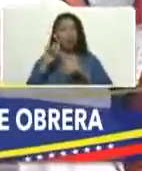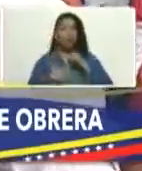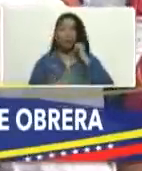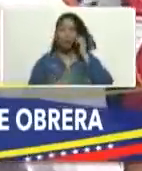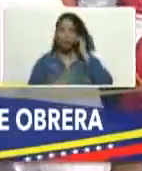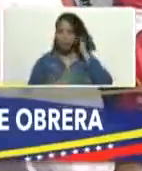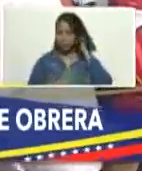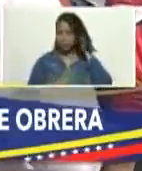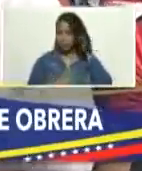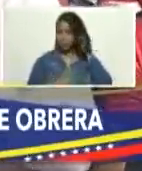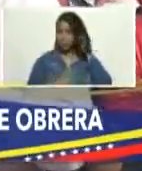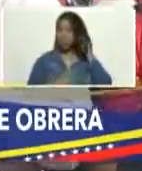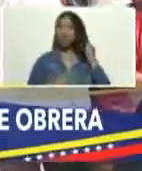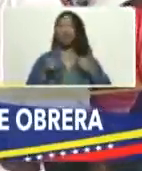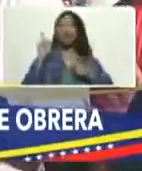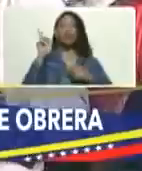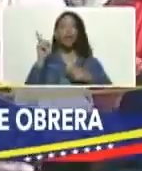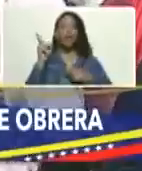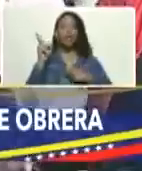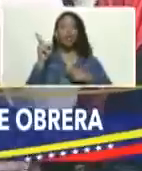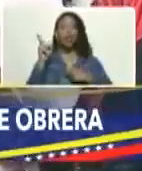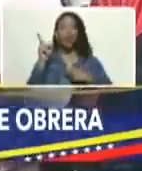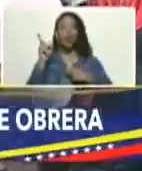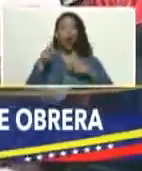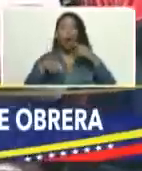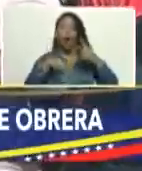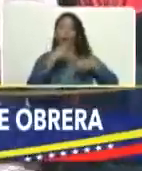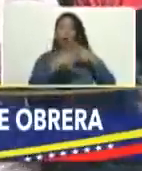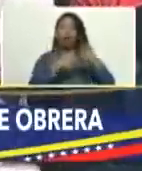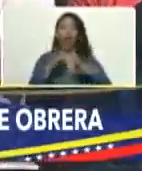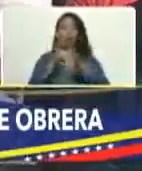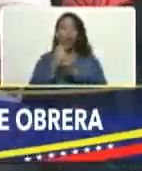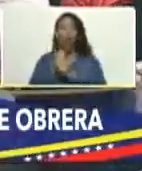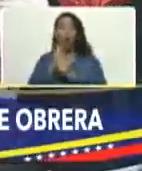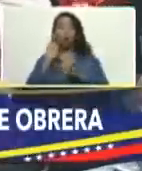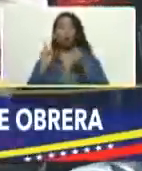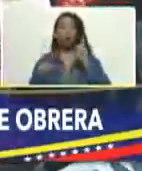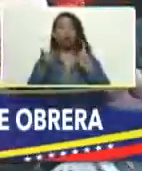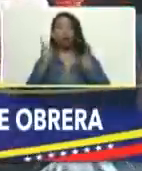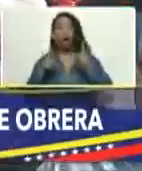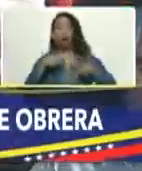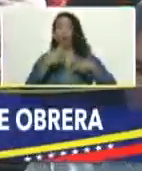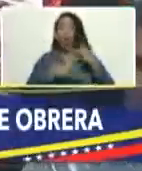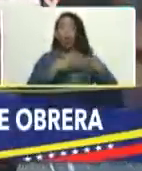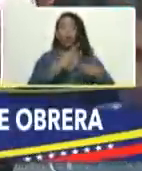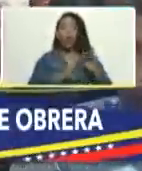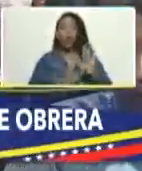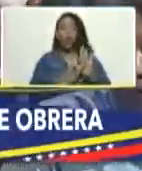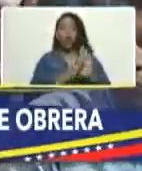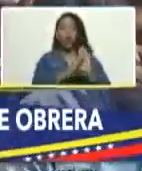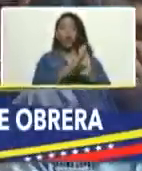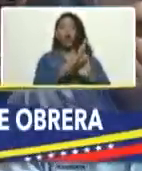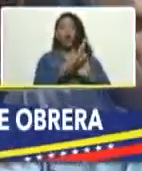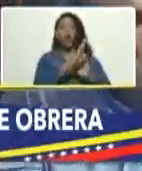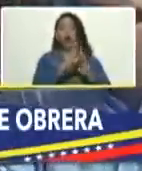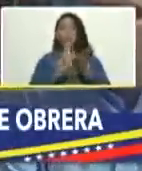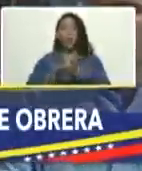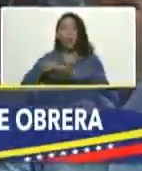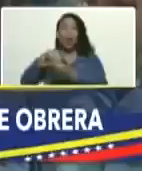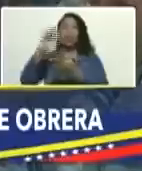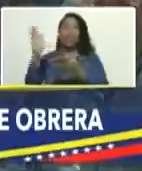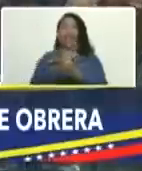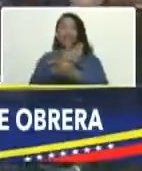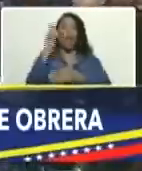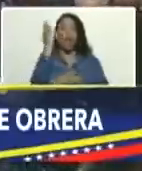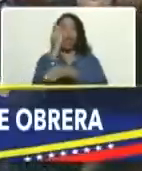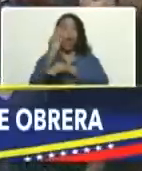Y eso en buena medida depende de la producción, de la productividad y de que se levanten las sanciones